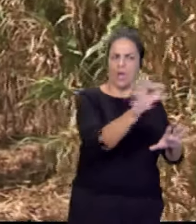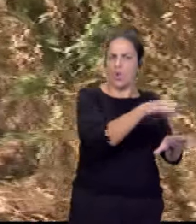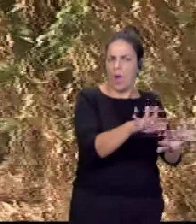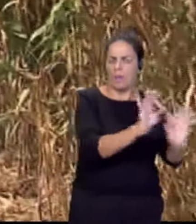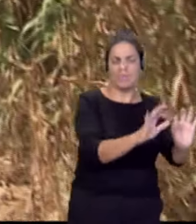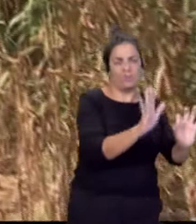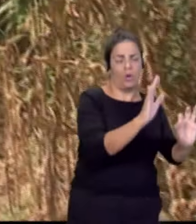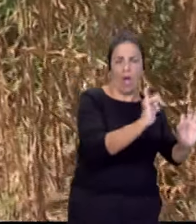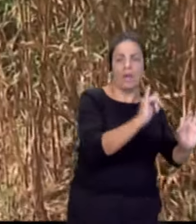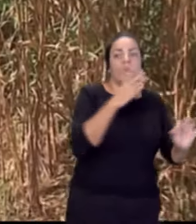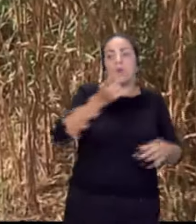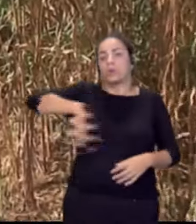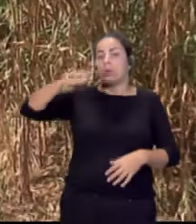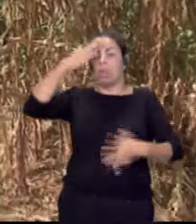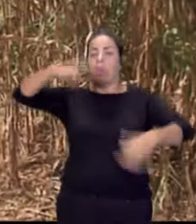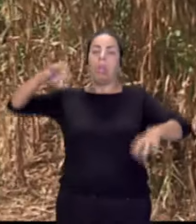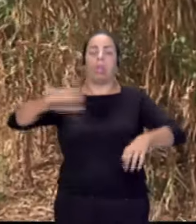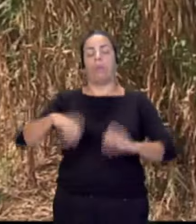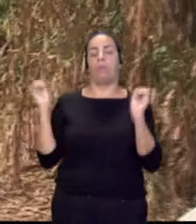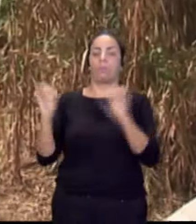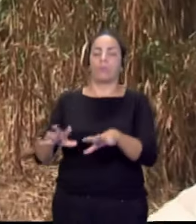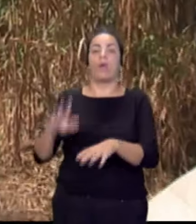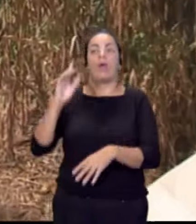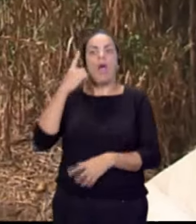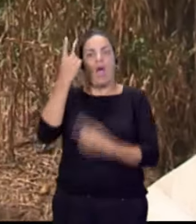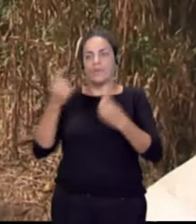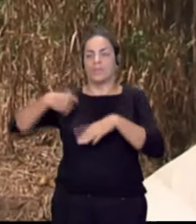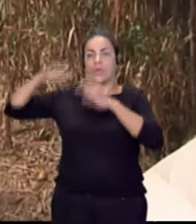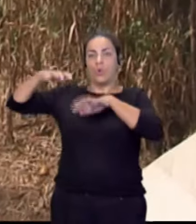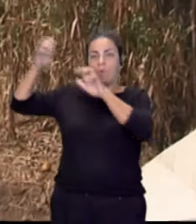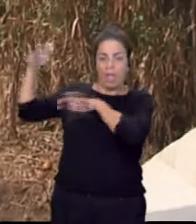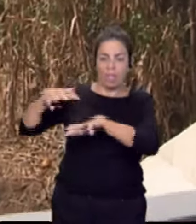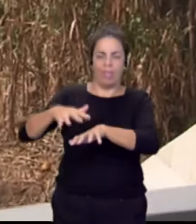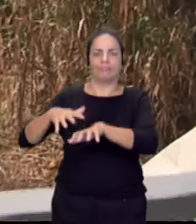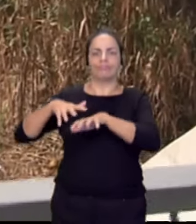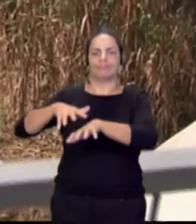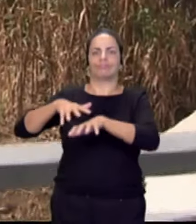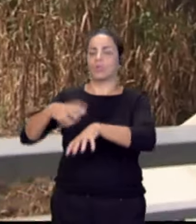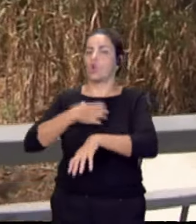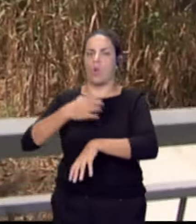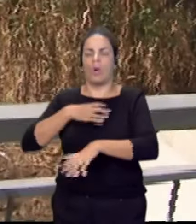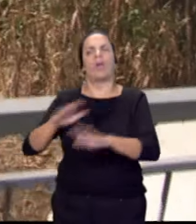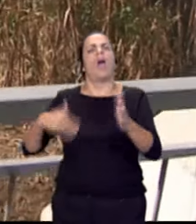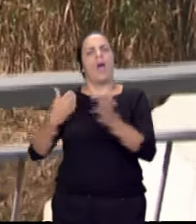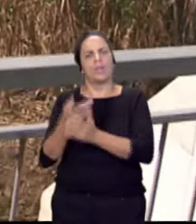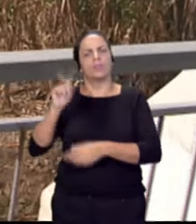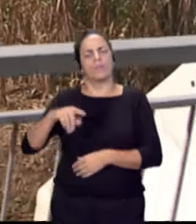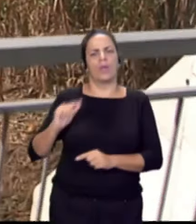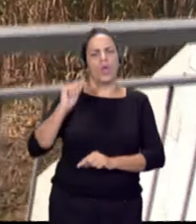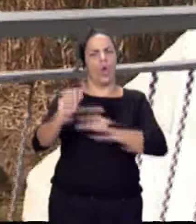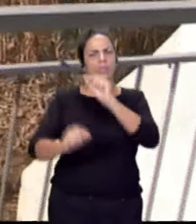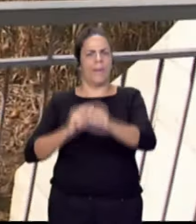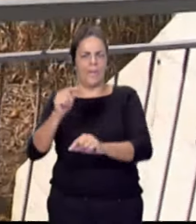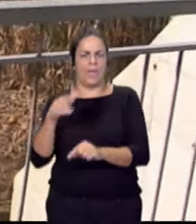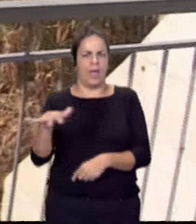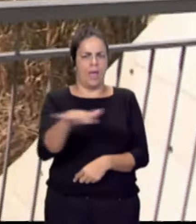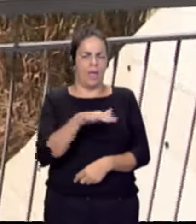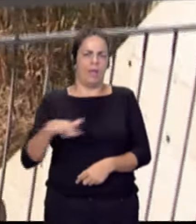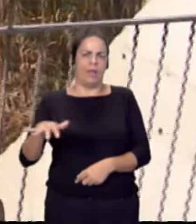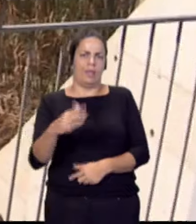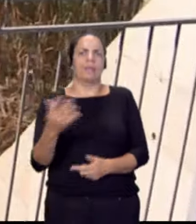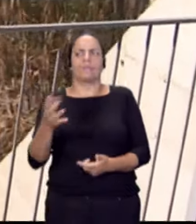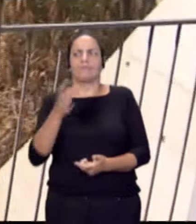agua discurra con total normalidad e incluso muchas veces pues contaminando a su paso por diversos espacios donde